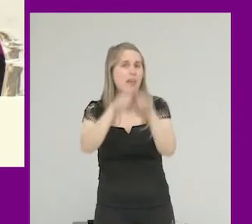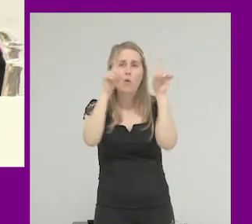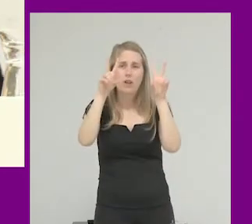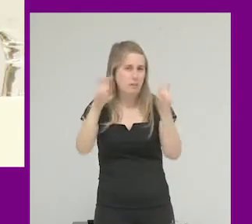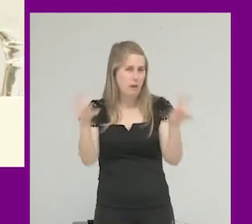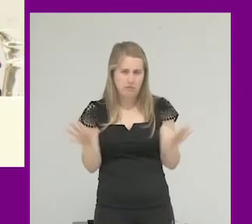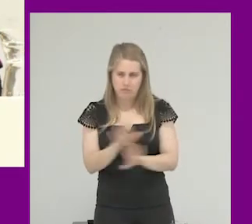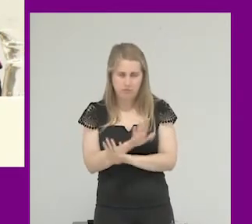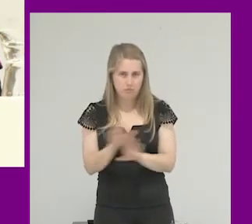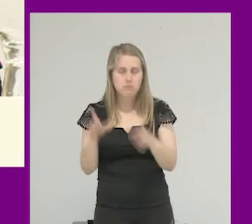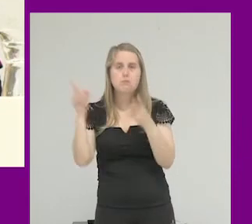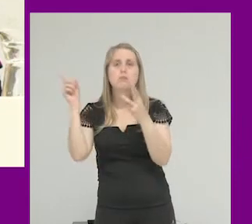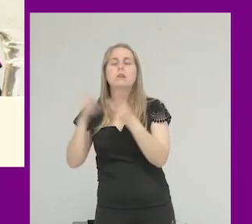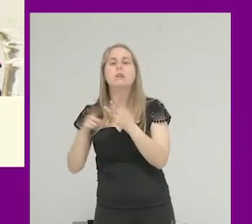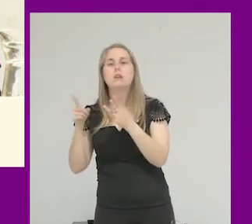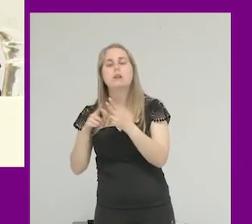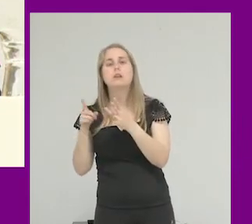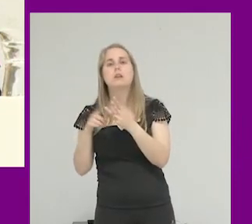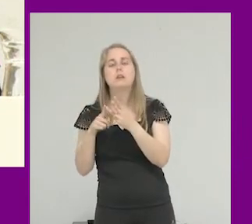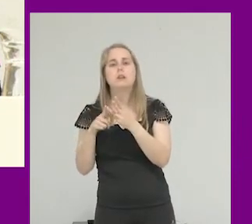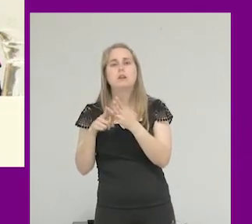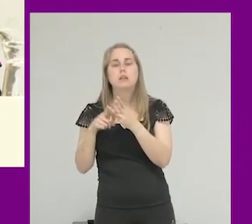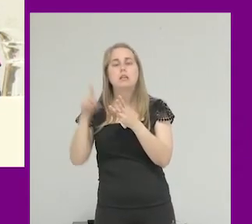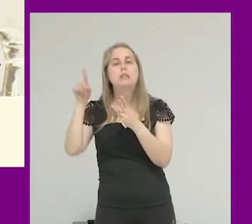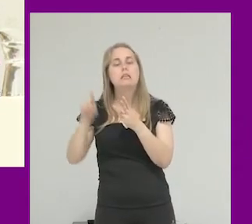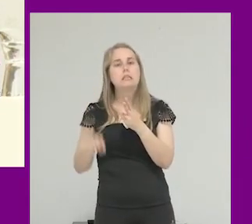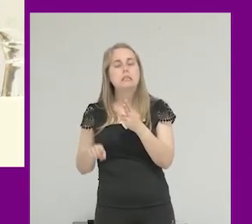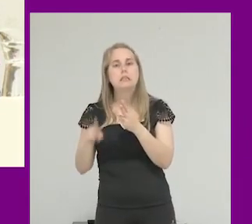sea, y también